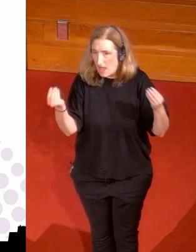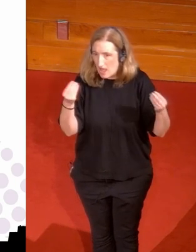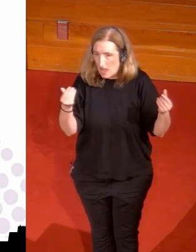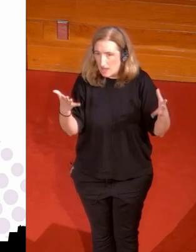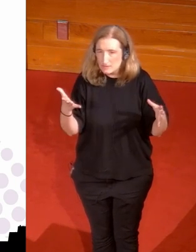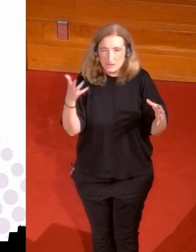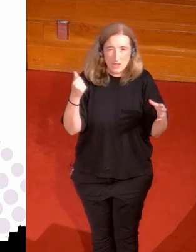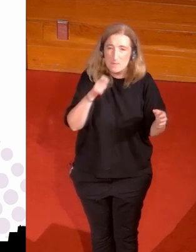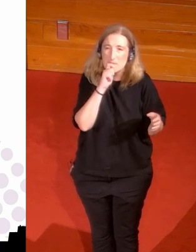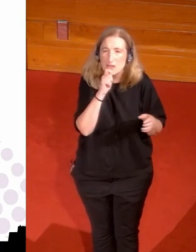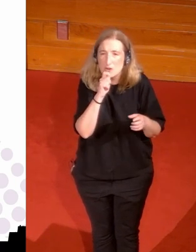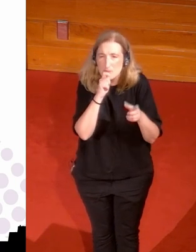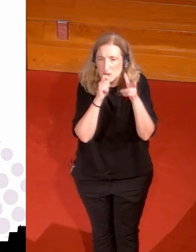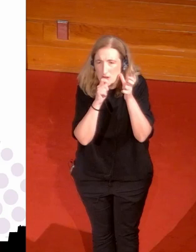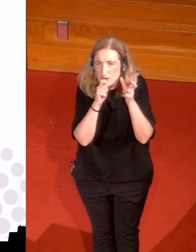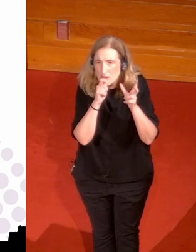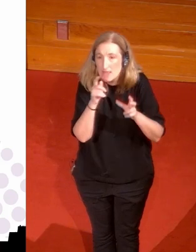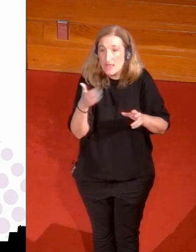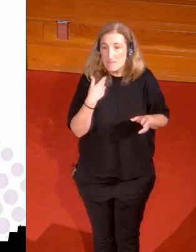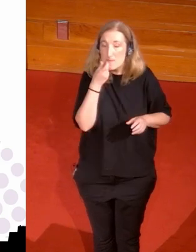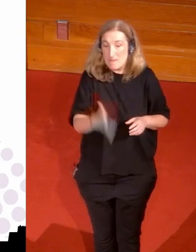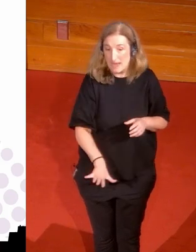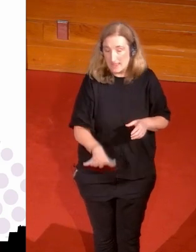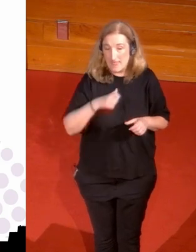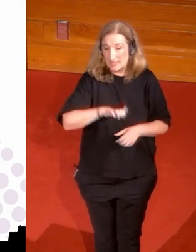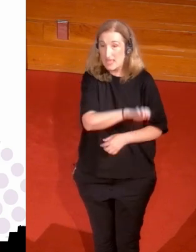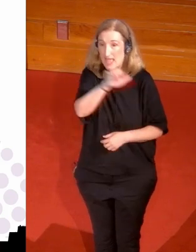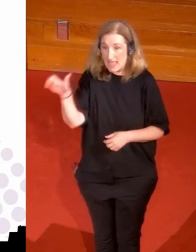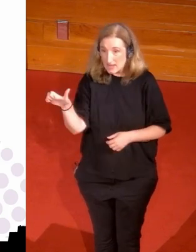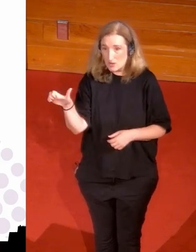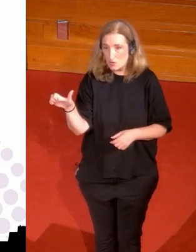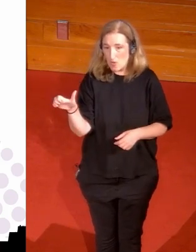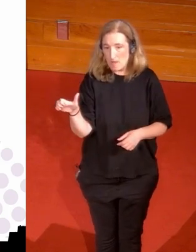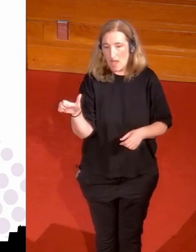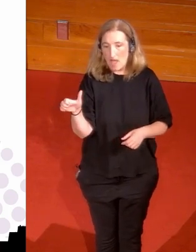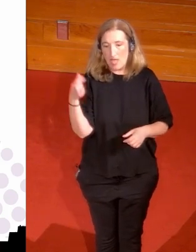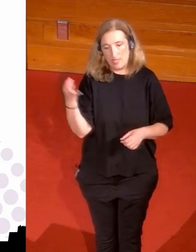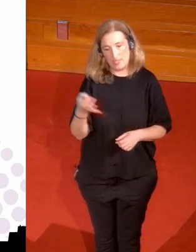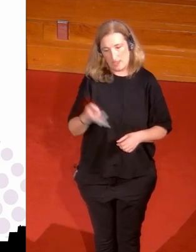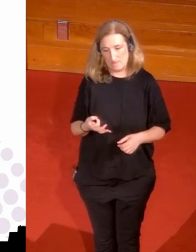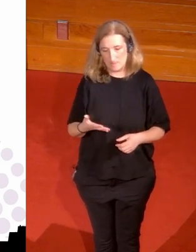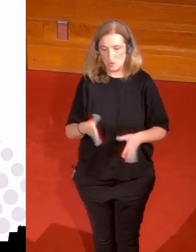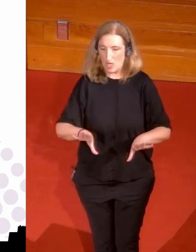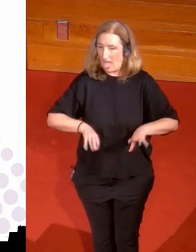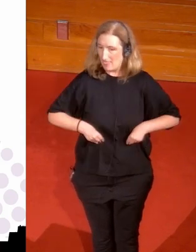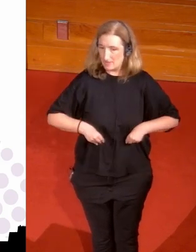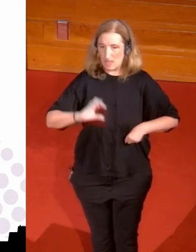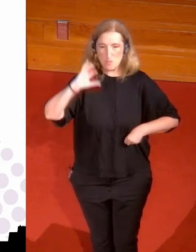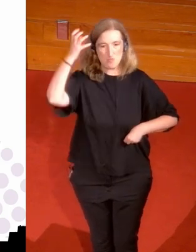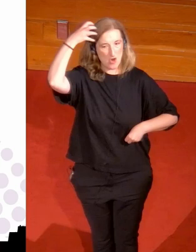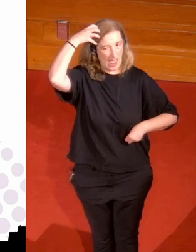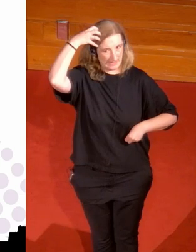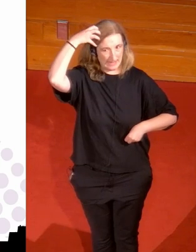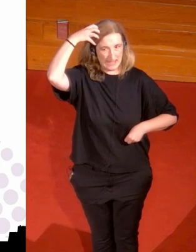poco si se acerca el micro le oiremos creo que hace falta una cura de humildad la gente todas estas monarquías que